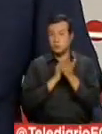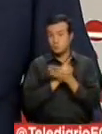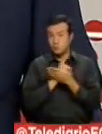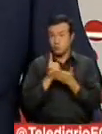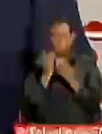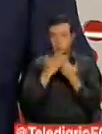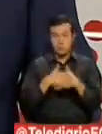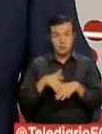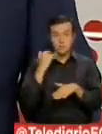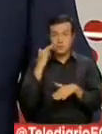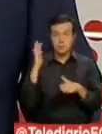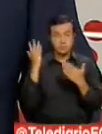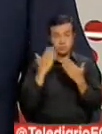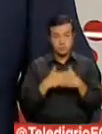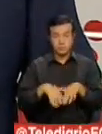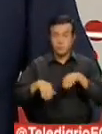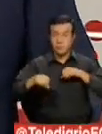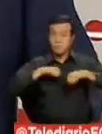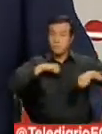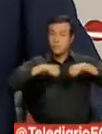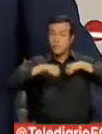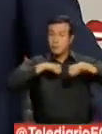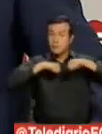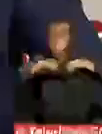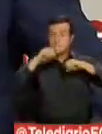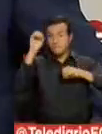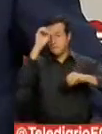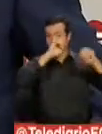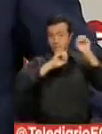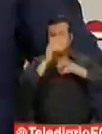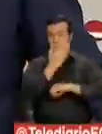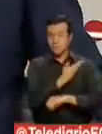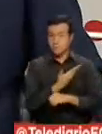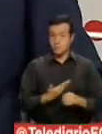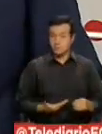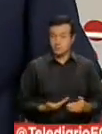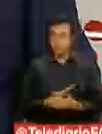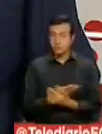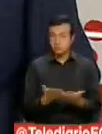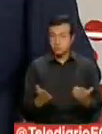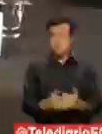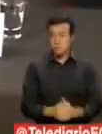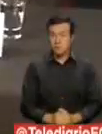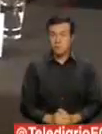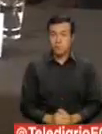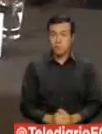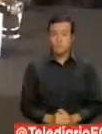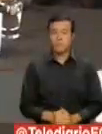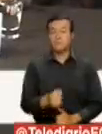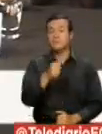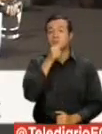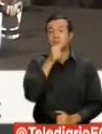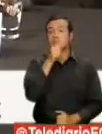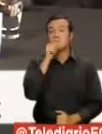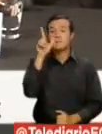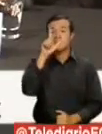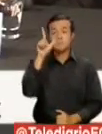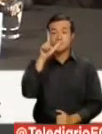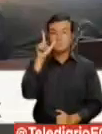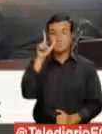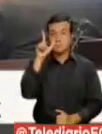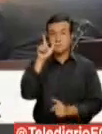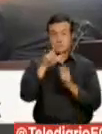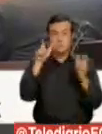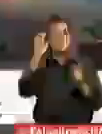semana vence el plazo para el tratamiento a la objeción presidencial. En rueda de prensa este lunes, los productores